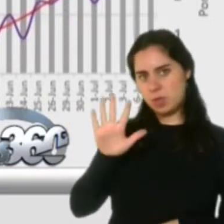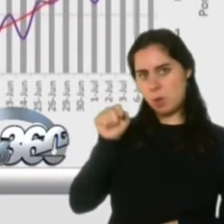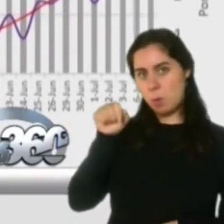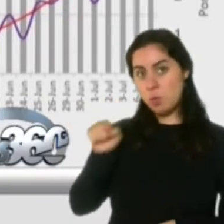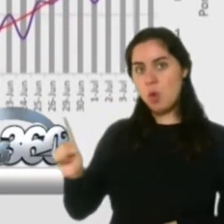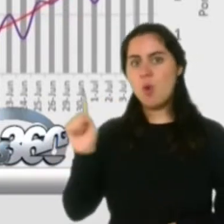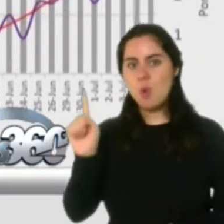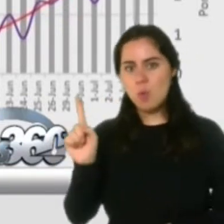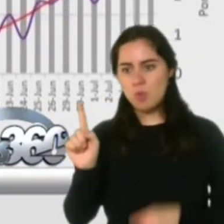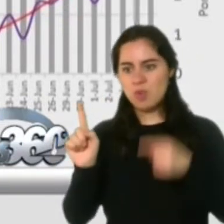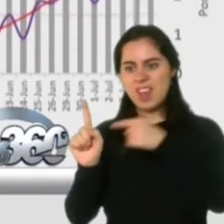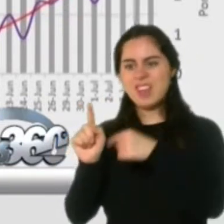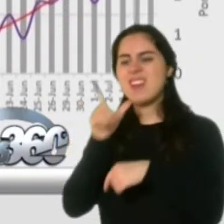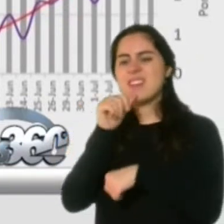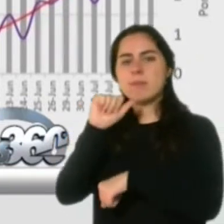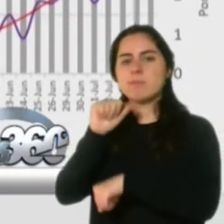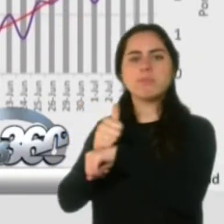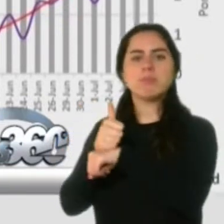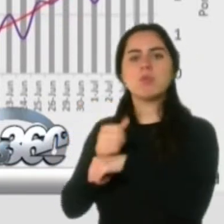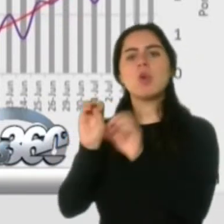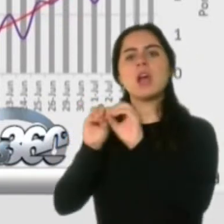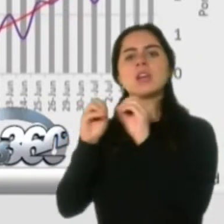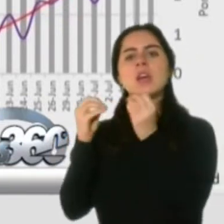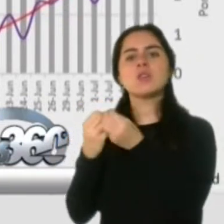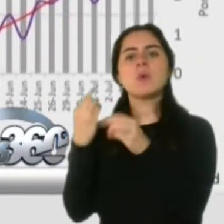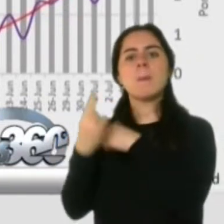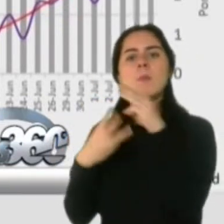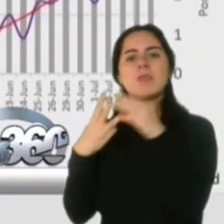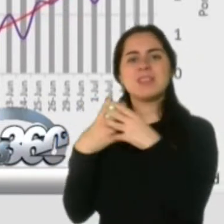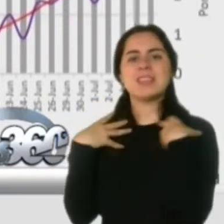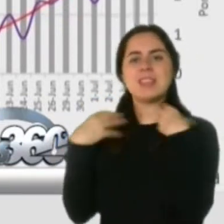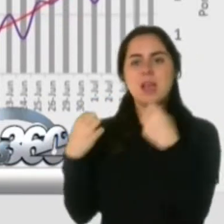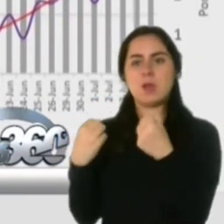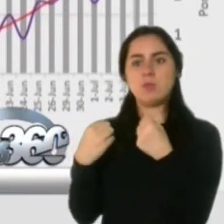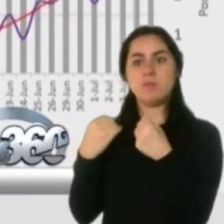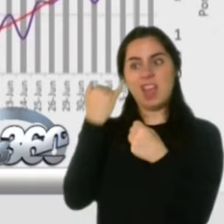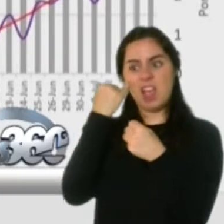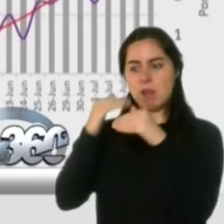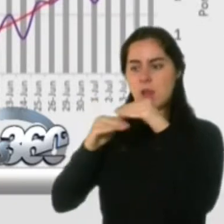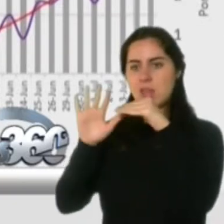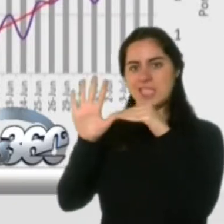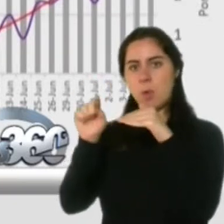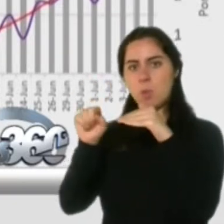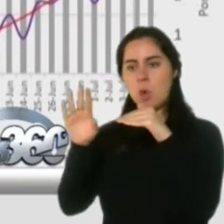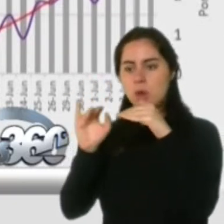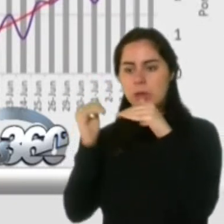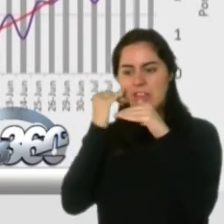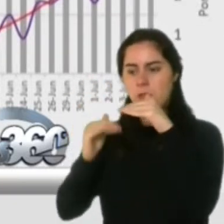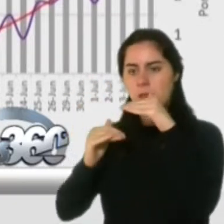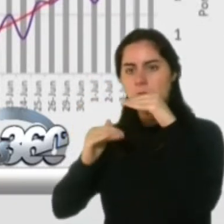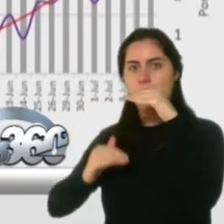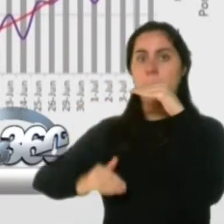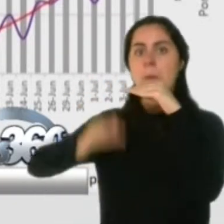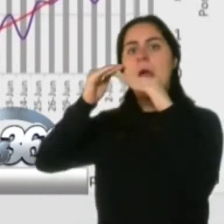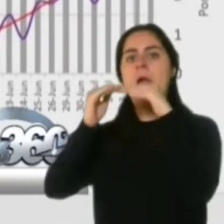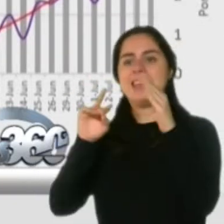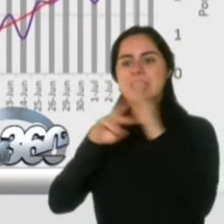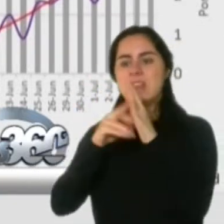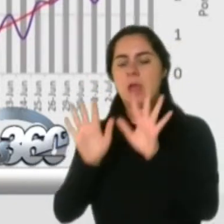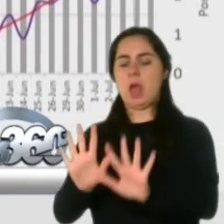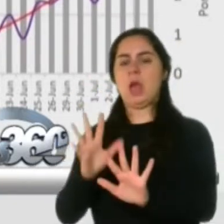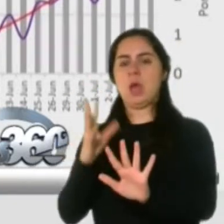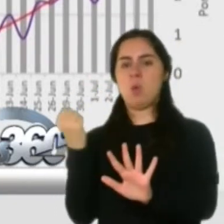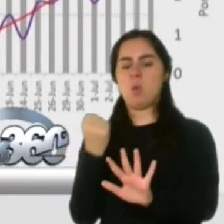que ha puesto la Organización Mundial de Salud, donde que hay que reevaluar lo que se ha hecho y determinar si